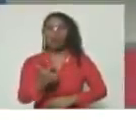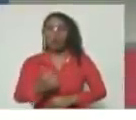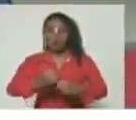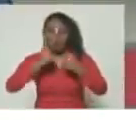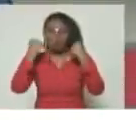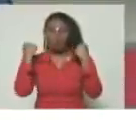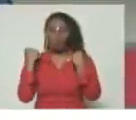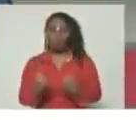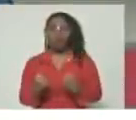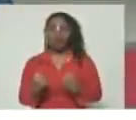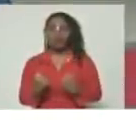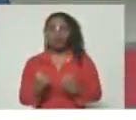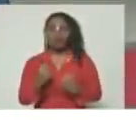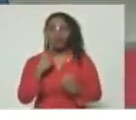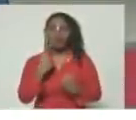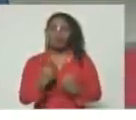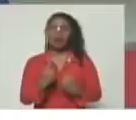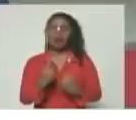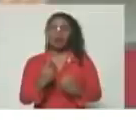críticas.